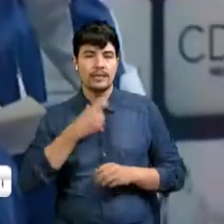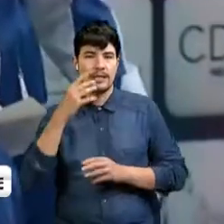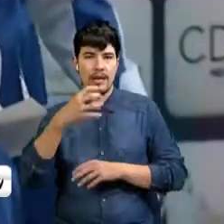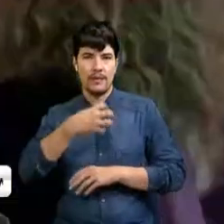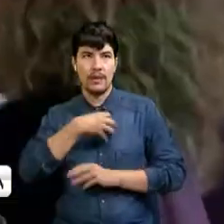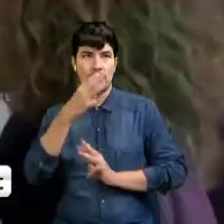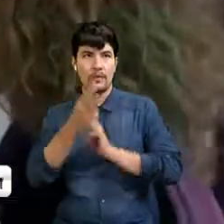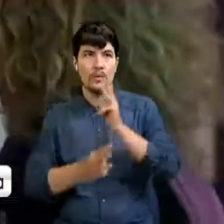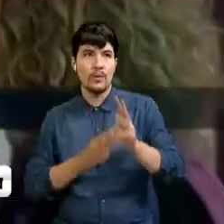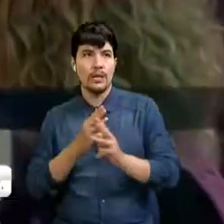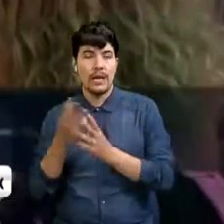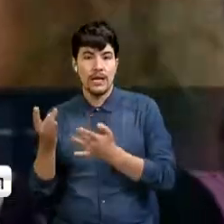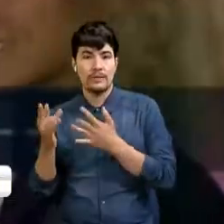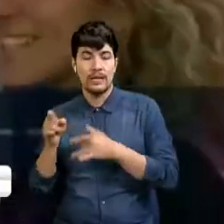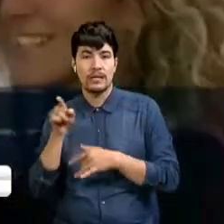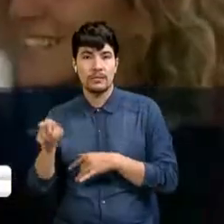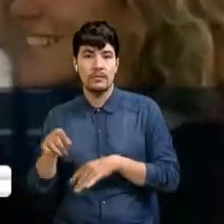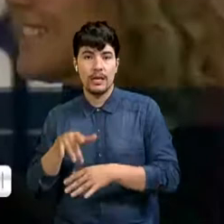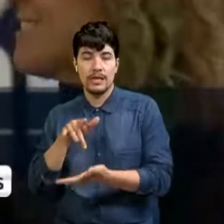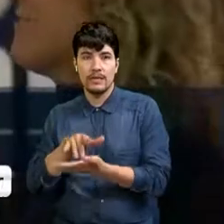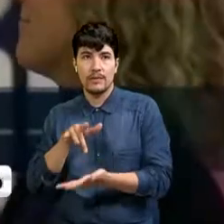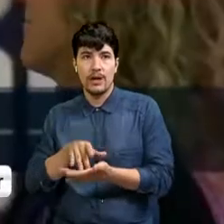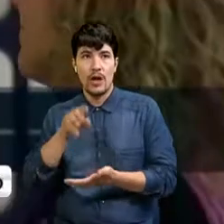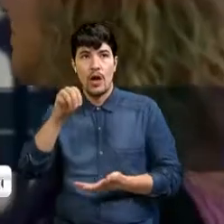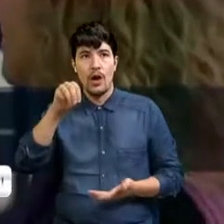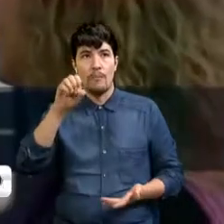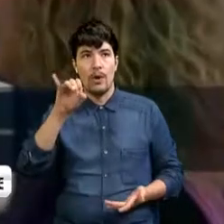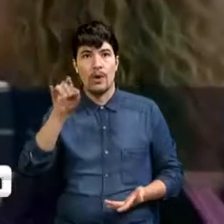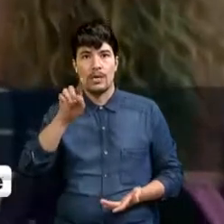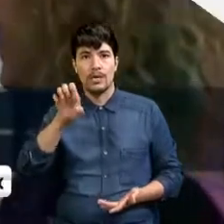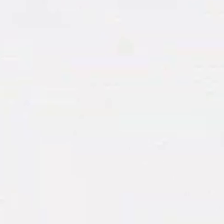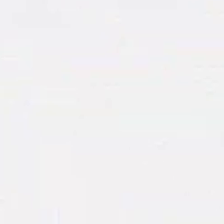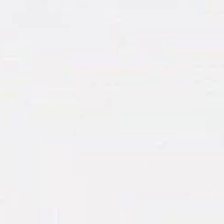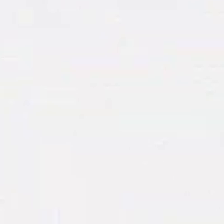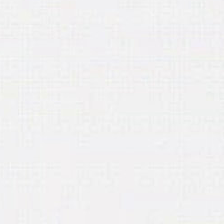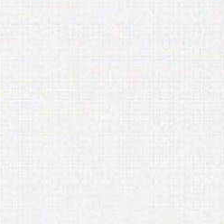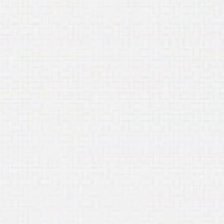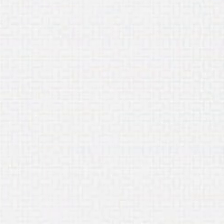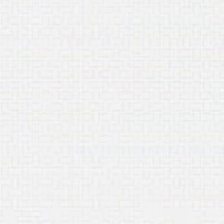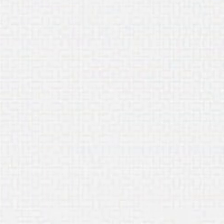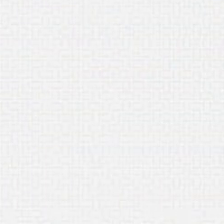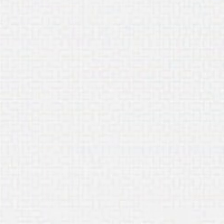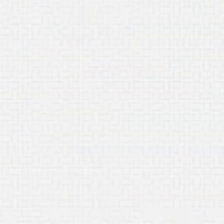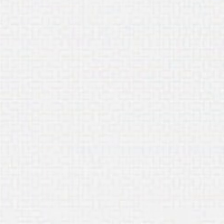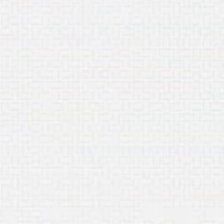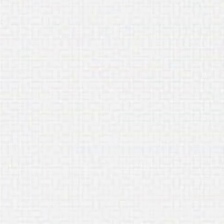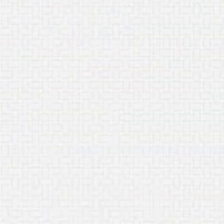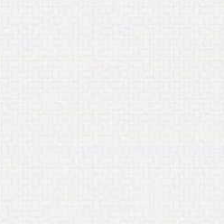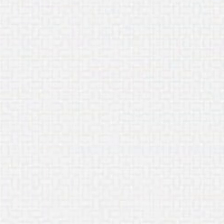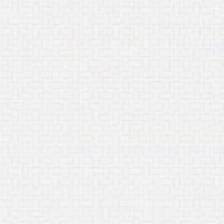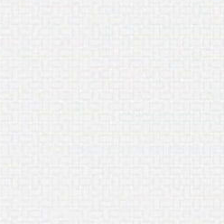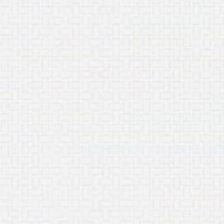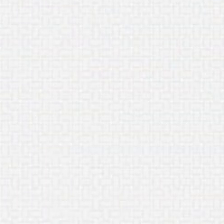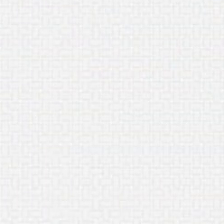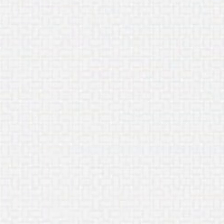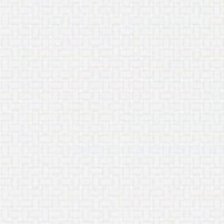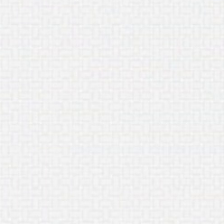espera de la participación de Moisés Fuentes, quien seguramente obtendrá dos nuevas preseas. Naltro.com